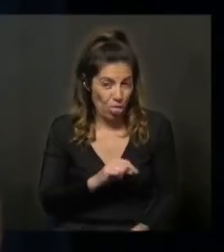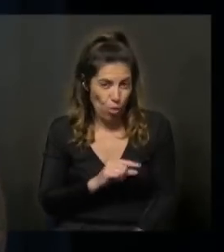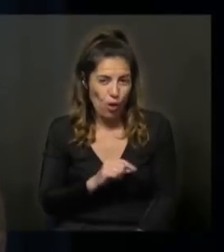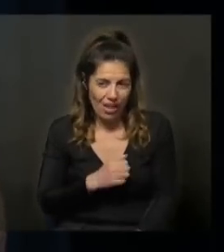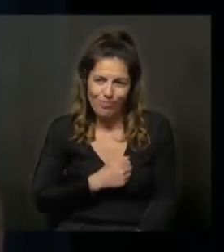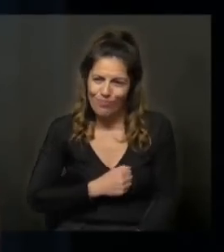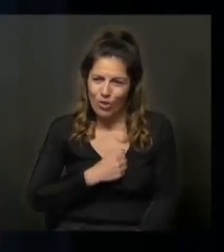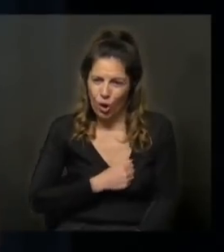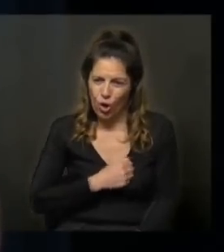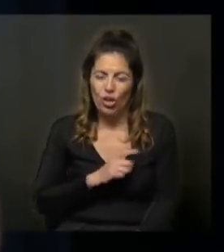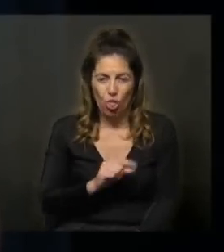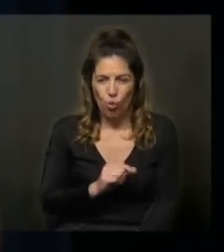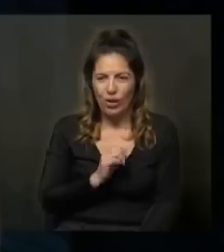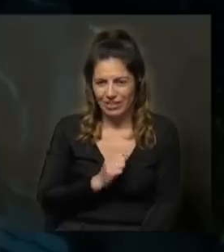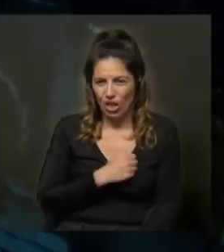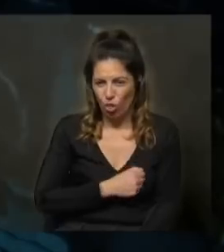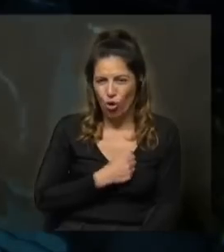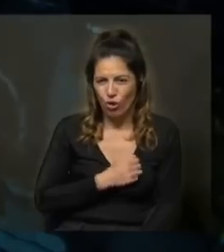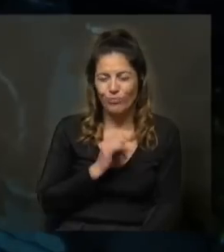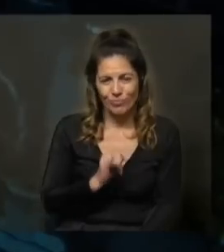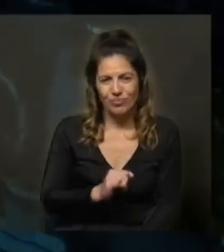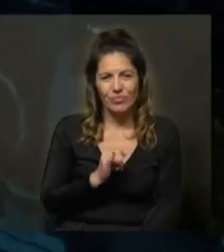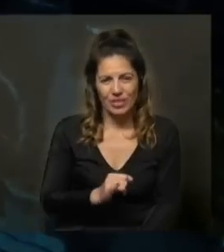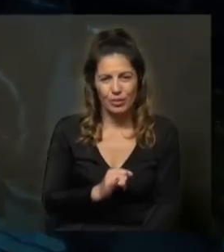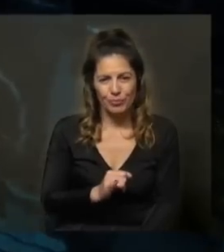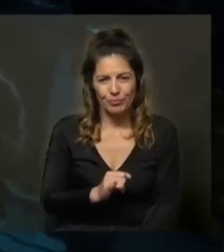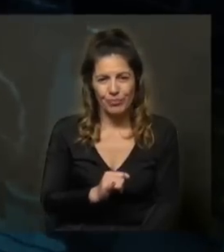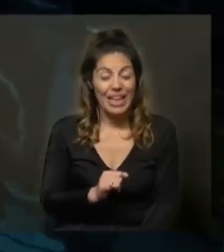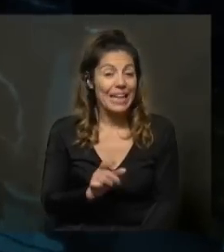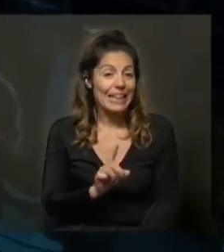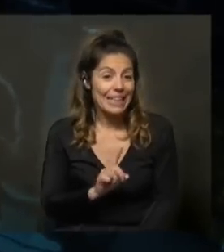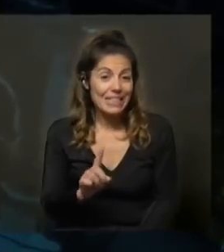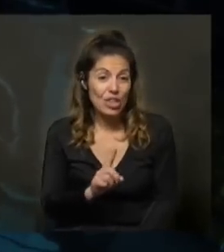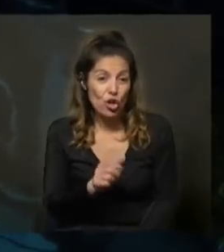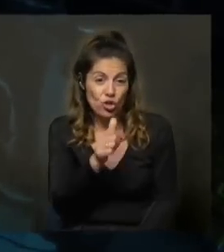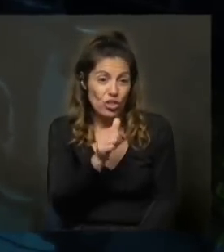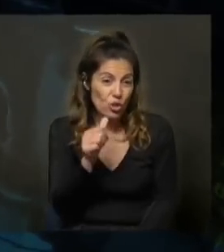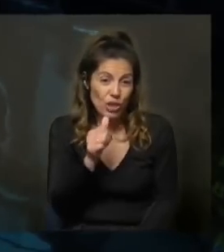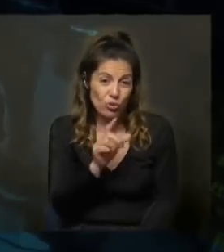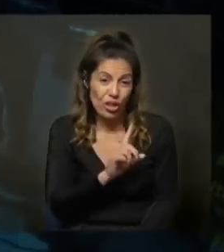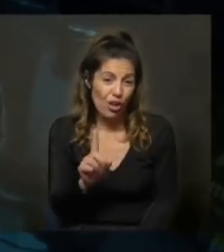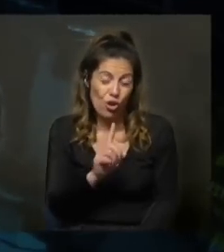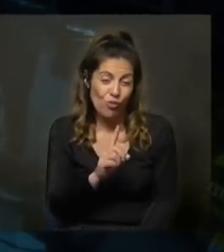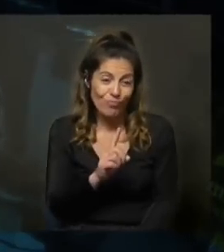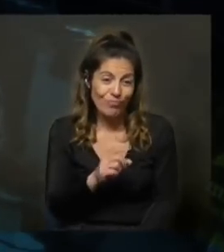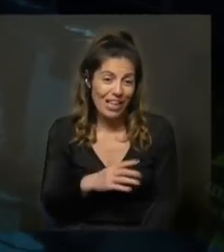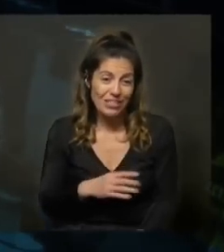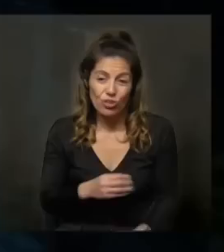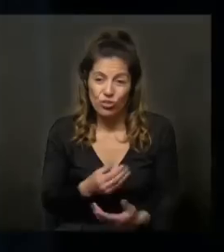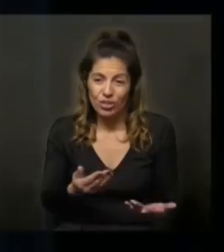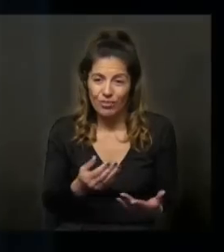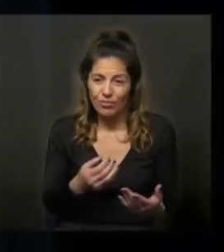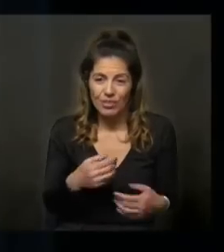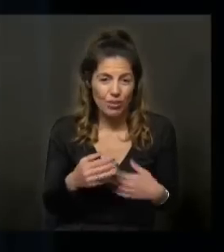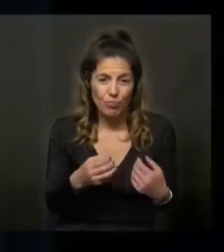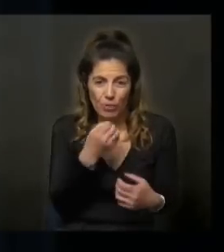Que duele duele y que si no se resuelven no sanan este cierto hacemos una